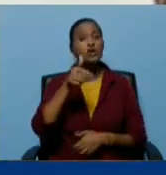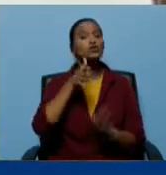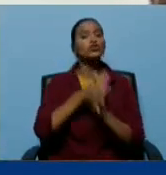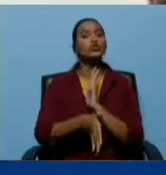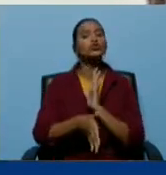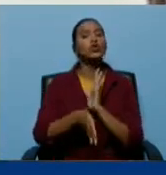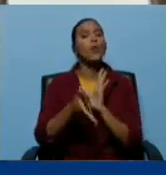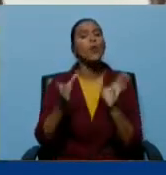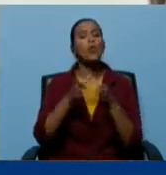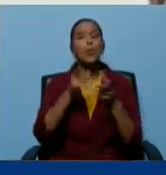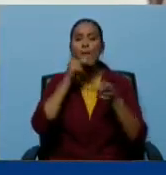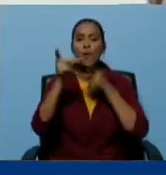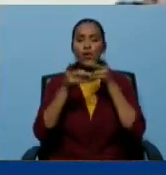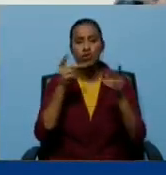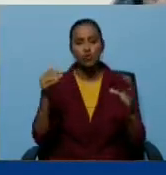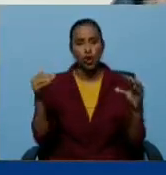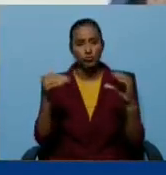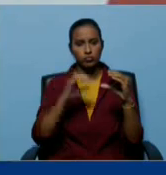Venezuela,